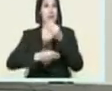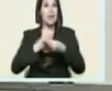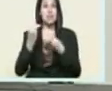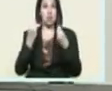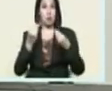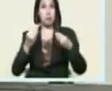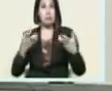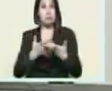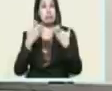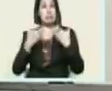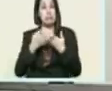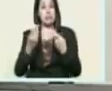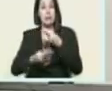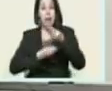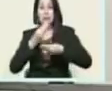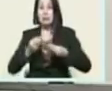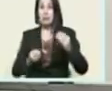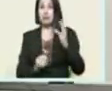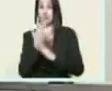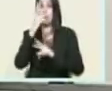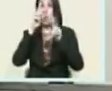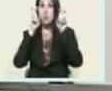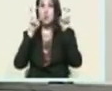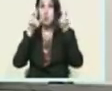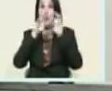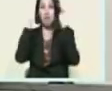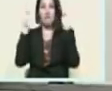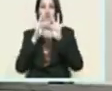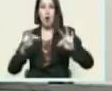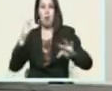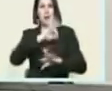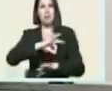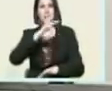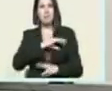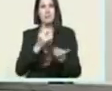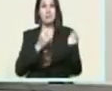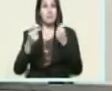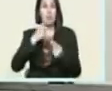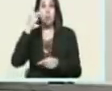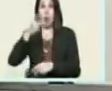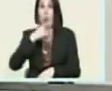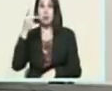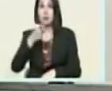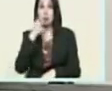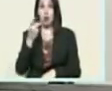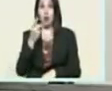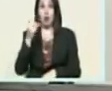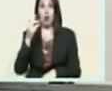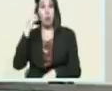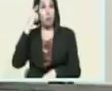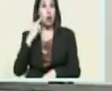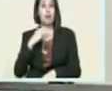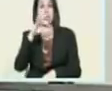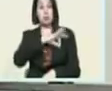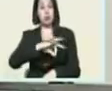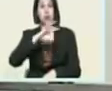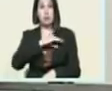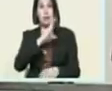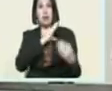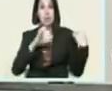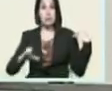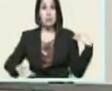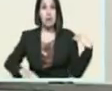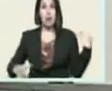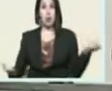para crear desde un nuevo modelo económico, social y político. Bolivariano, socialista,